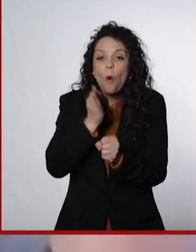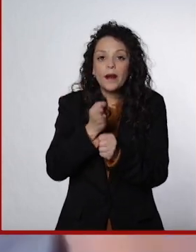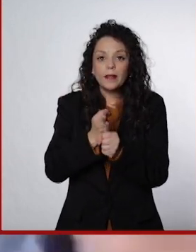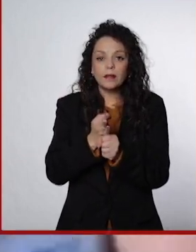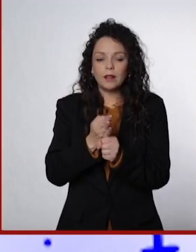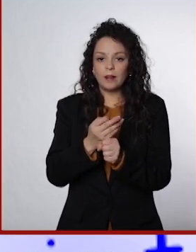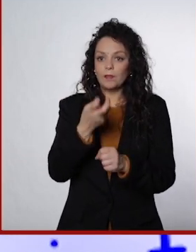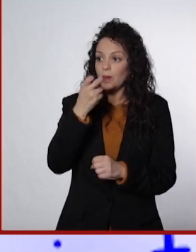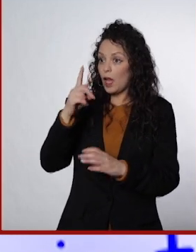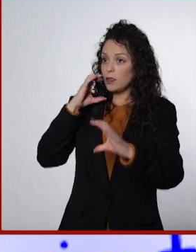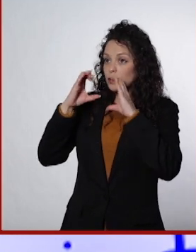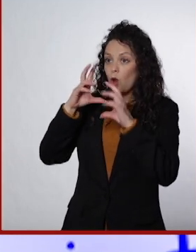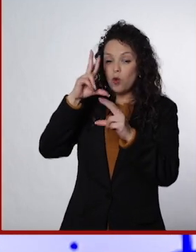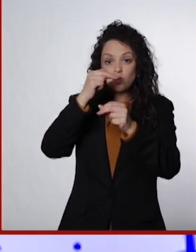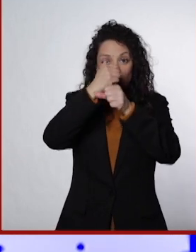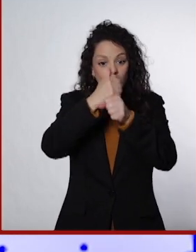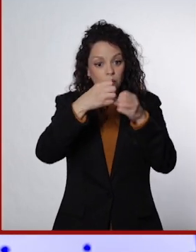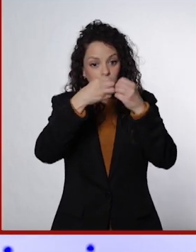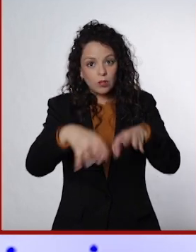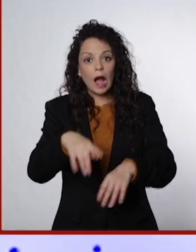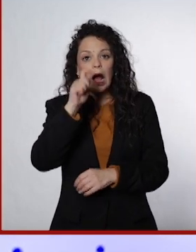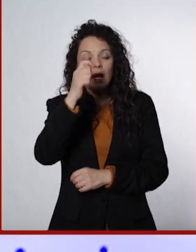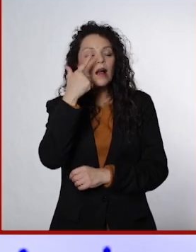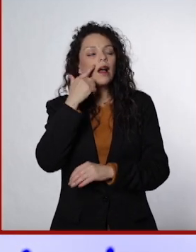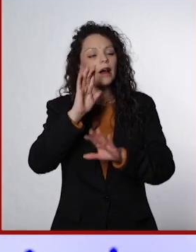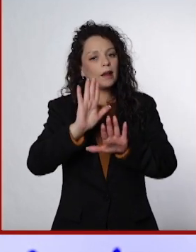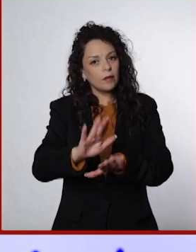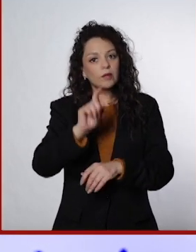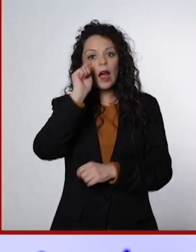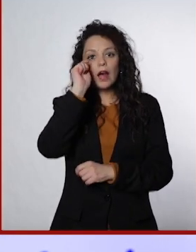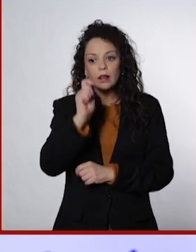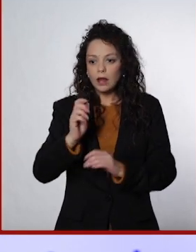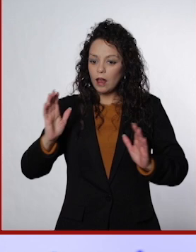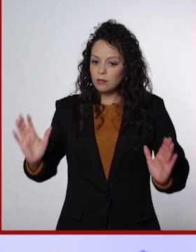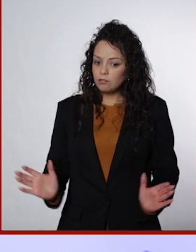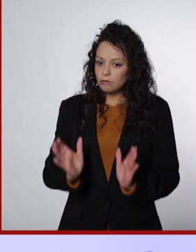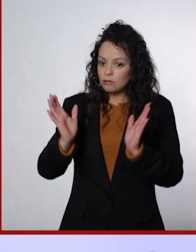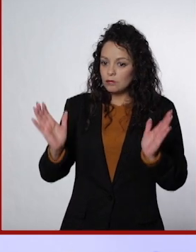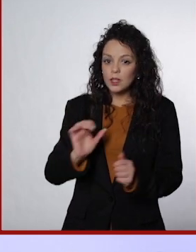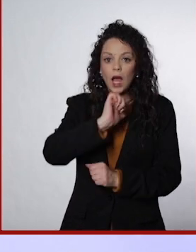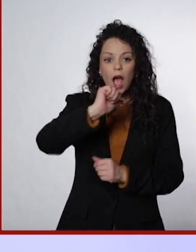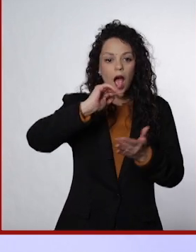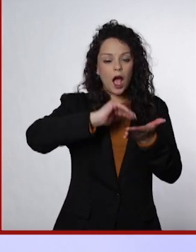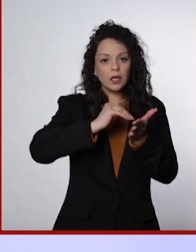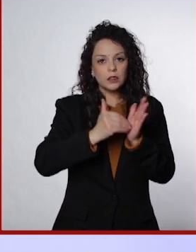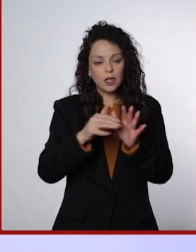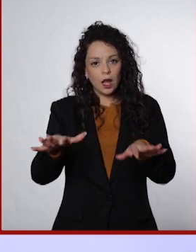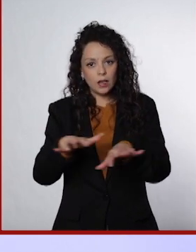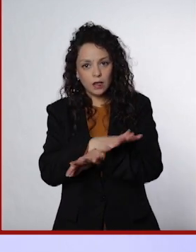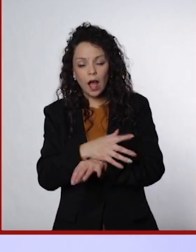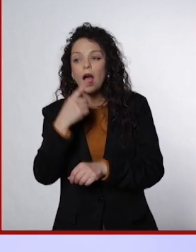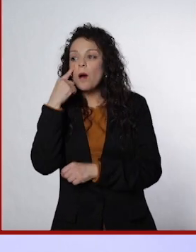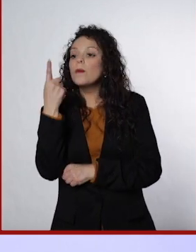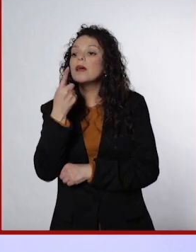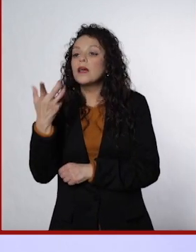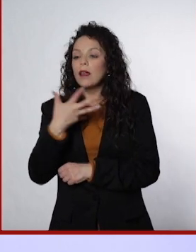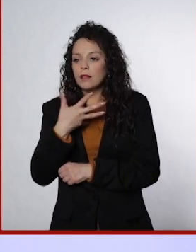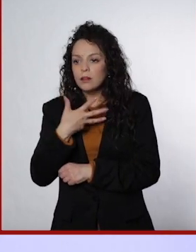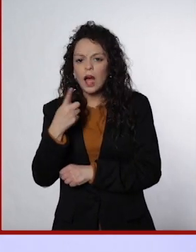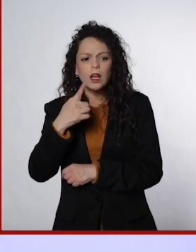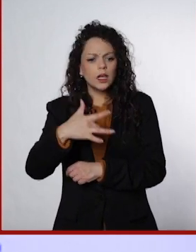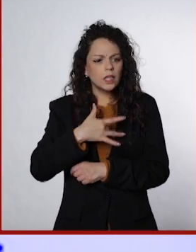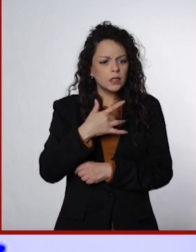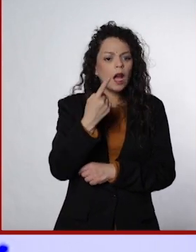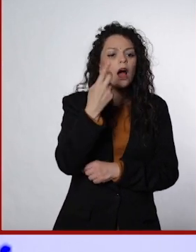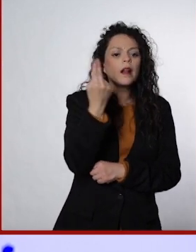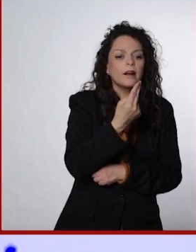es, o en vez de que pases del estímulo a una estrategia, es del estímulo a qué sientes, qué necesitas y después la estrategia. Porque si